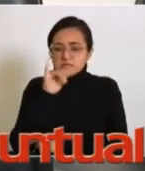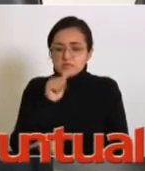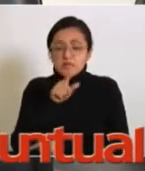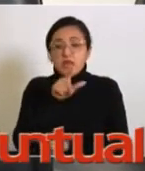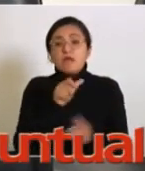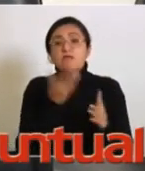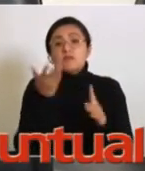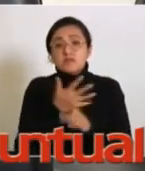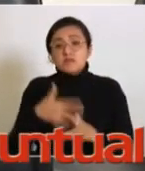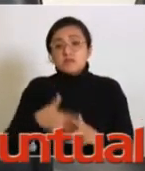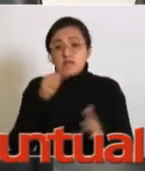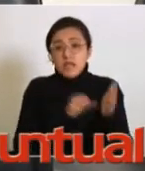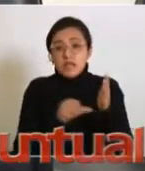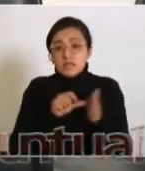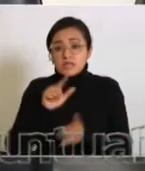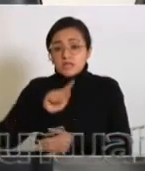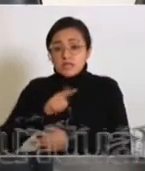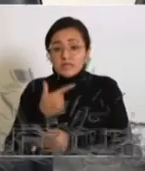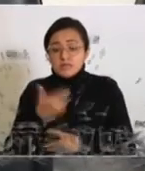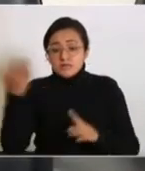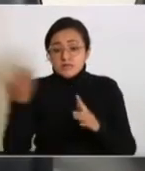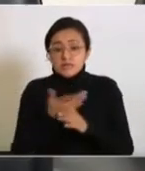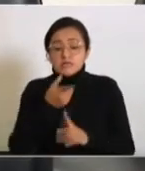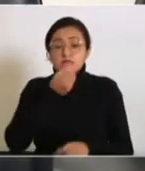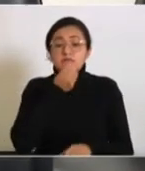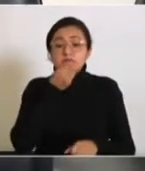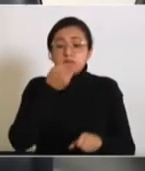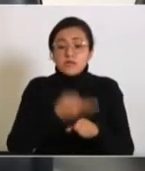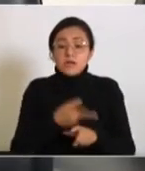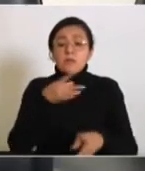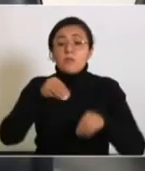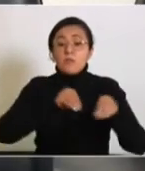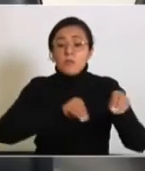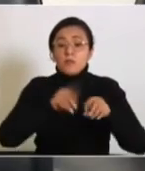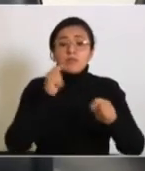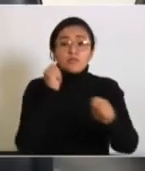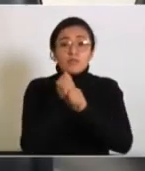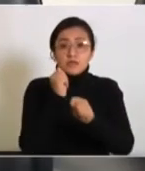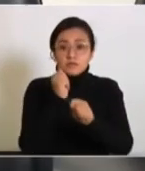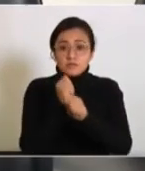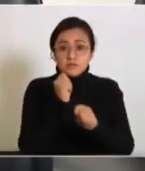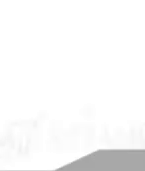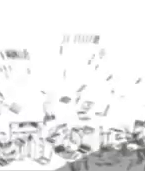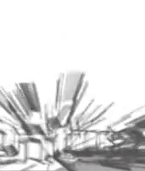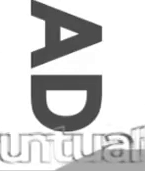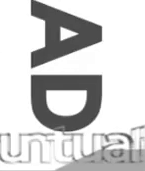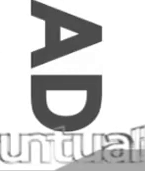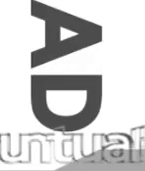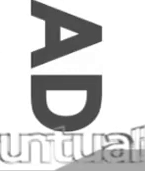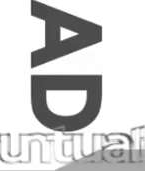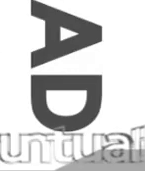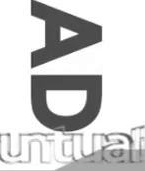artículo 77, en el apartado de la Secretaría de Movilidad y Transporte.